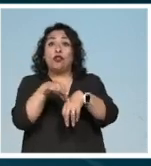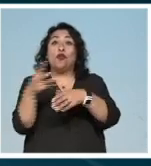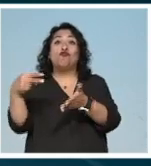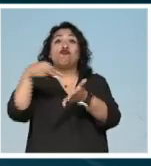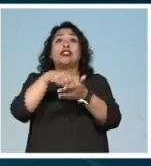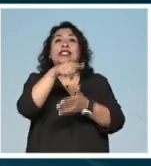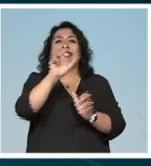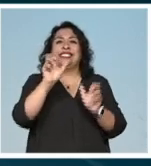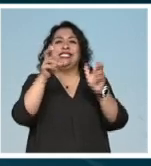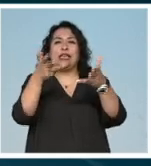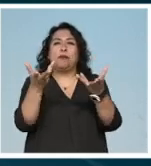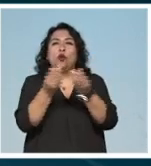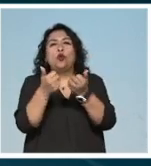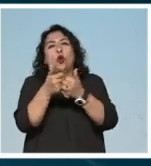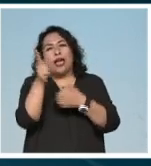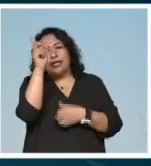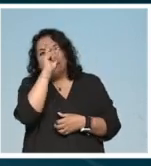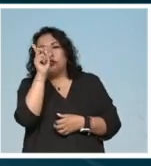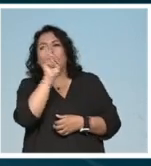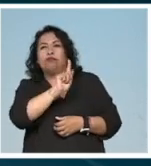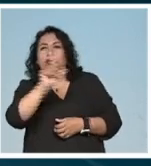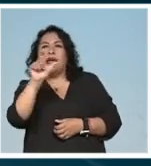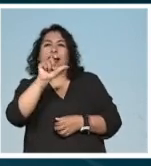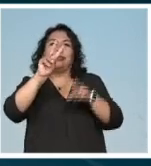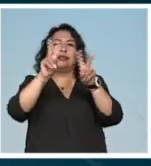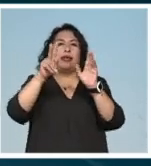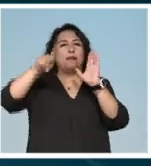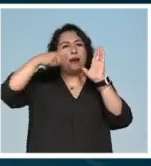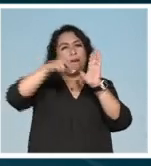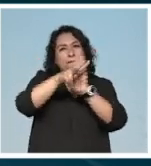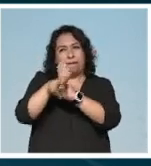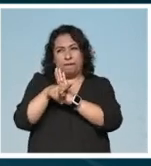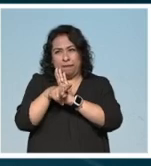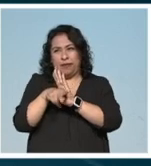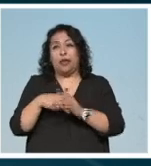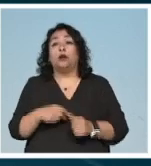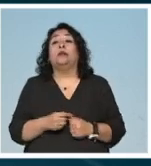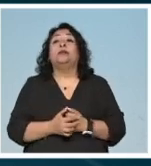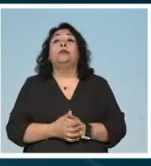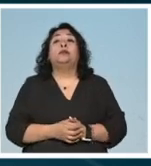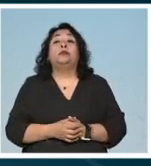Chiapas, acompañados de asesores y expertos en el campo audiovisual. En el mes de